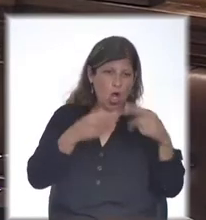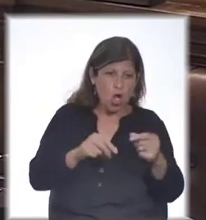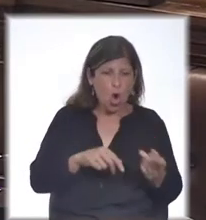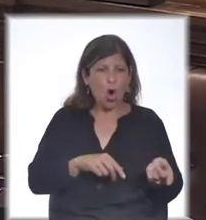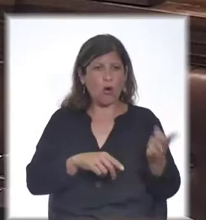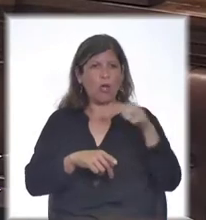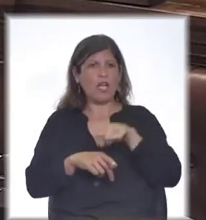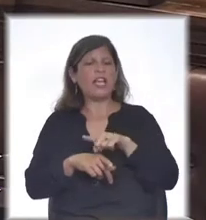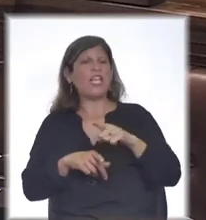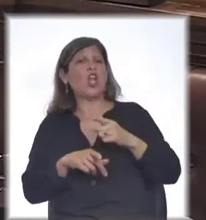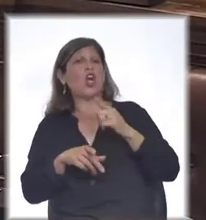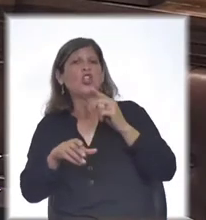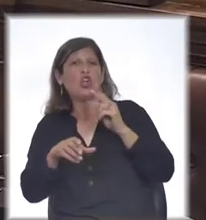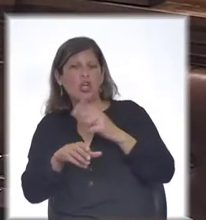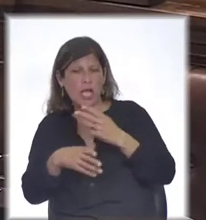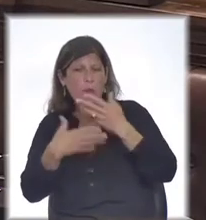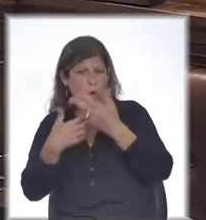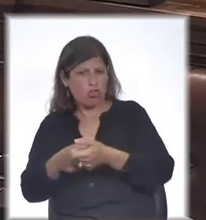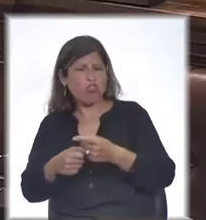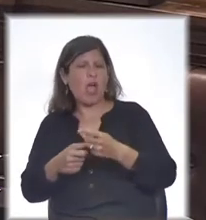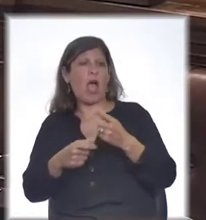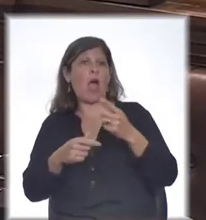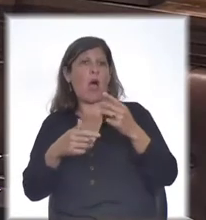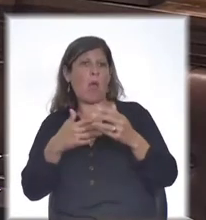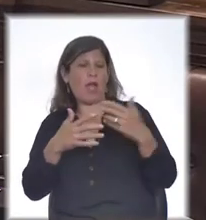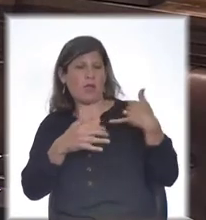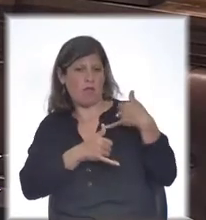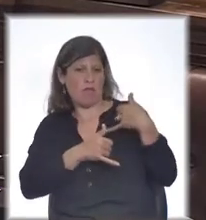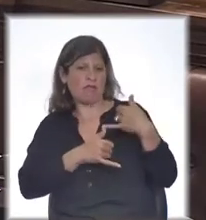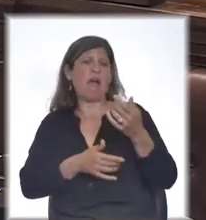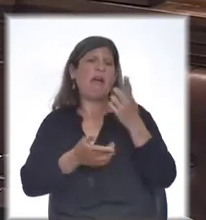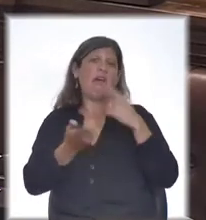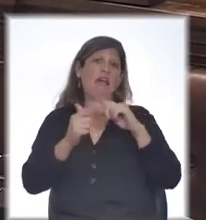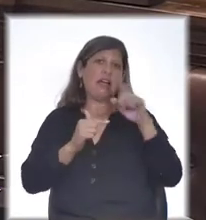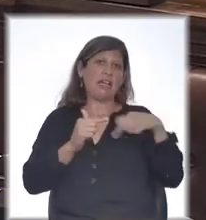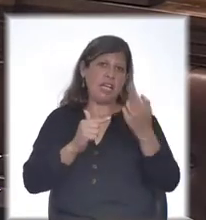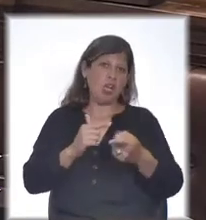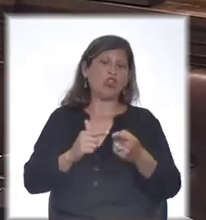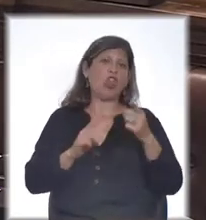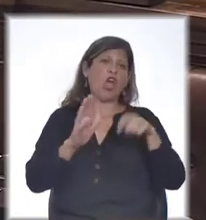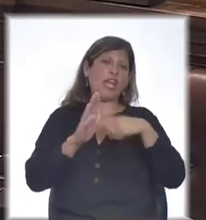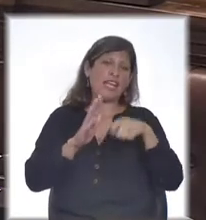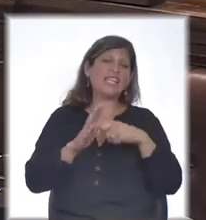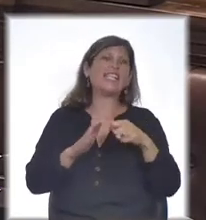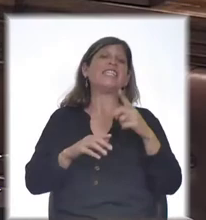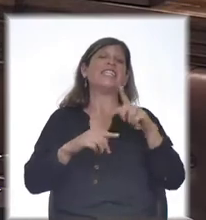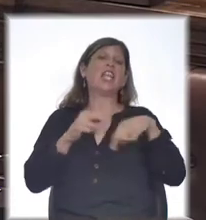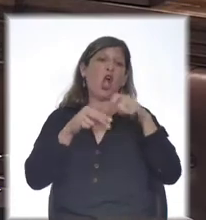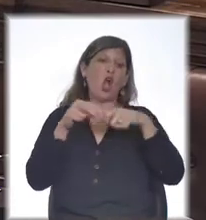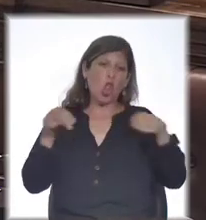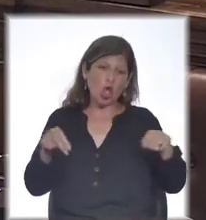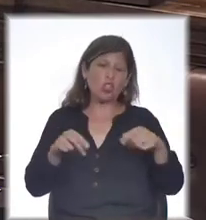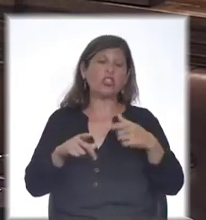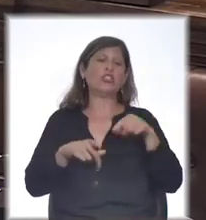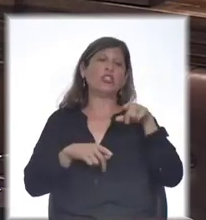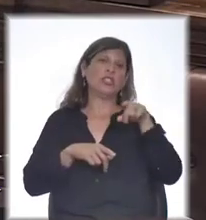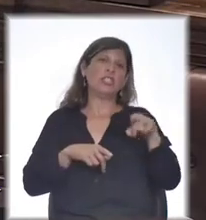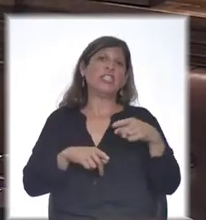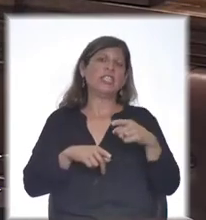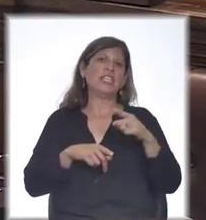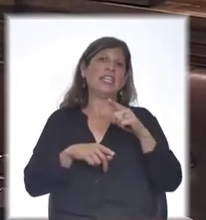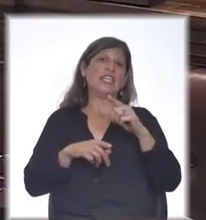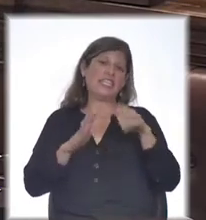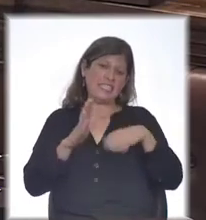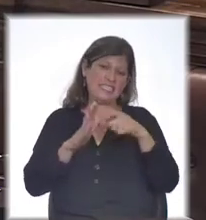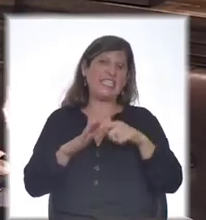el proyecto militar. Los pocos actos públicos autorizados en el Cine Cordón y en el Cine Arizona. Algunas